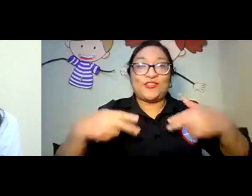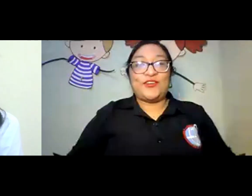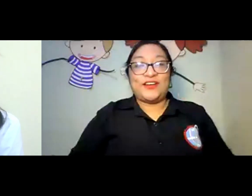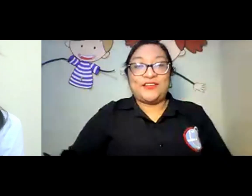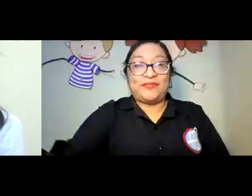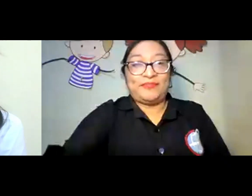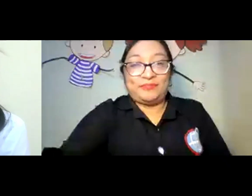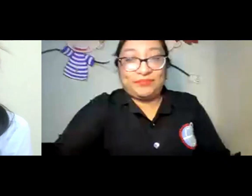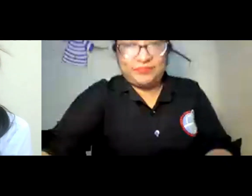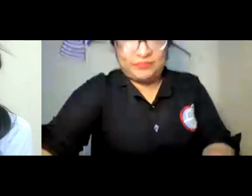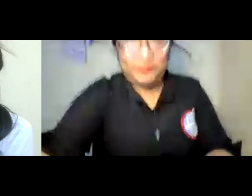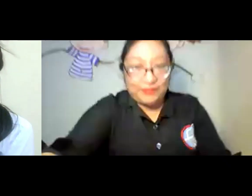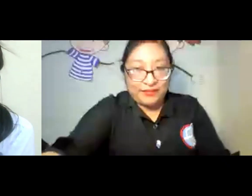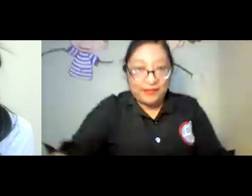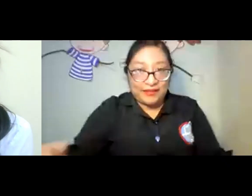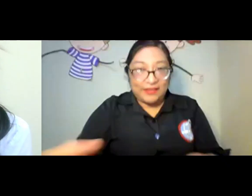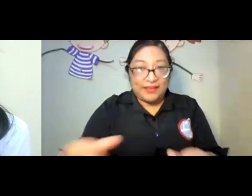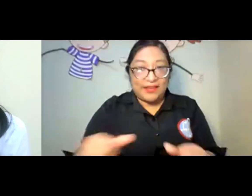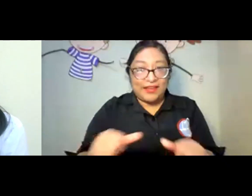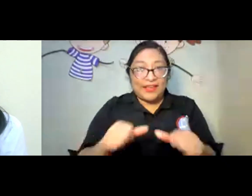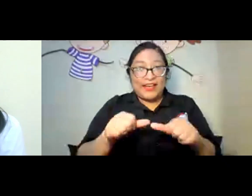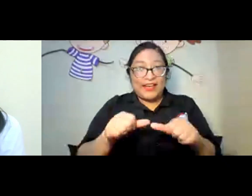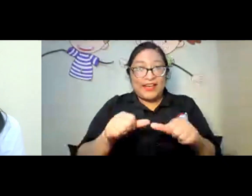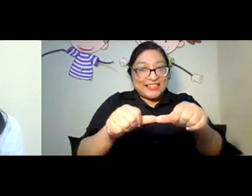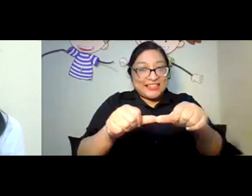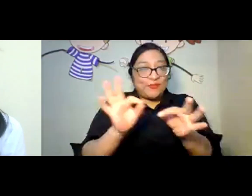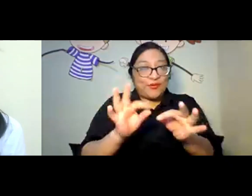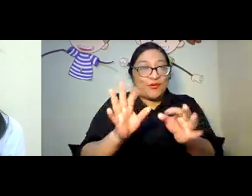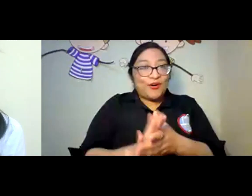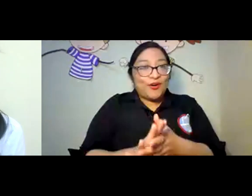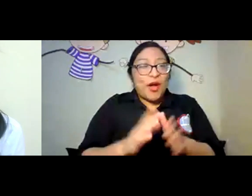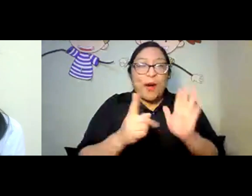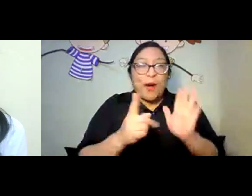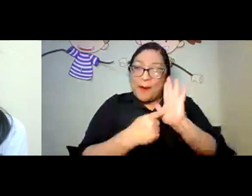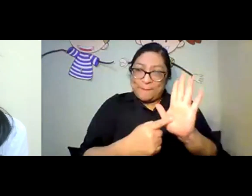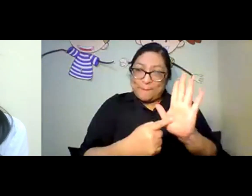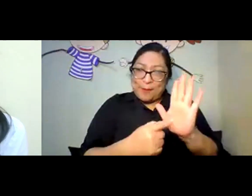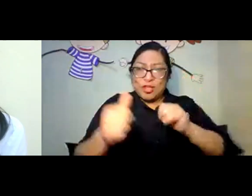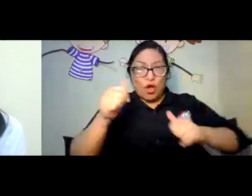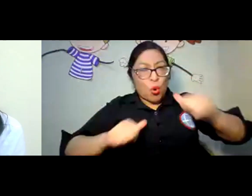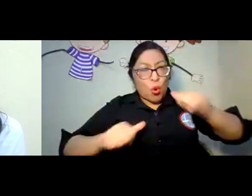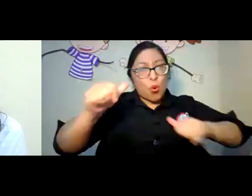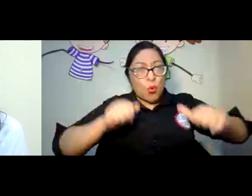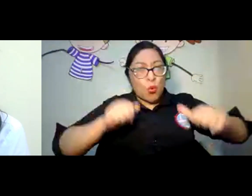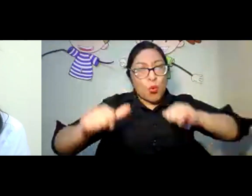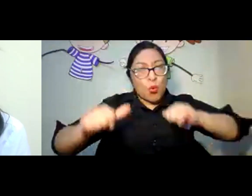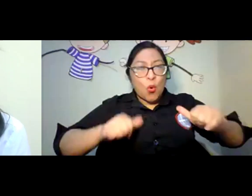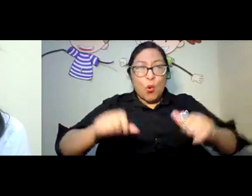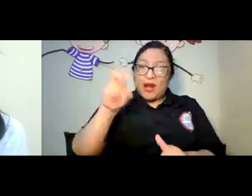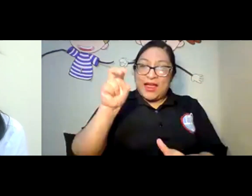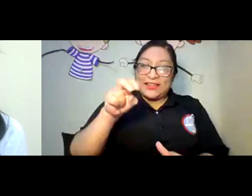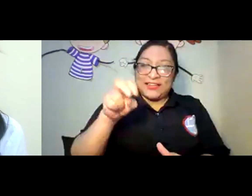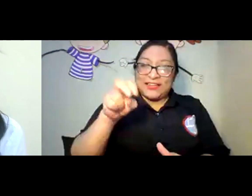Como siguiente punto, vamos a presentar una dramatización sobre la necesidad que se tiene